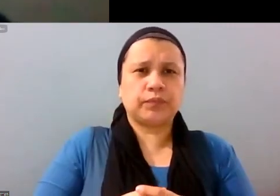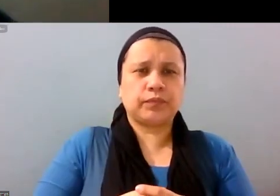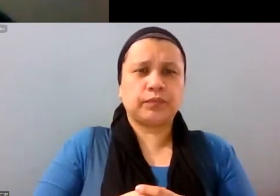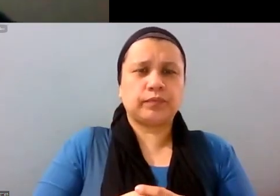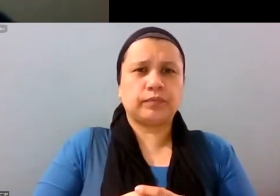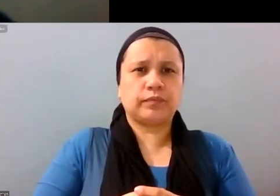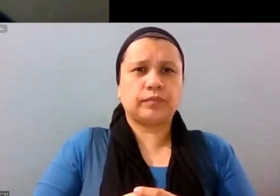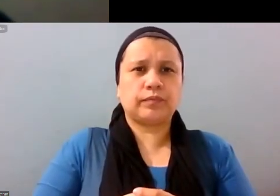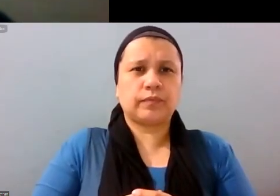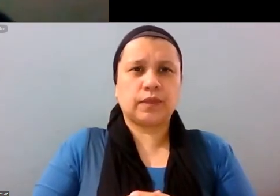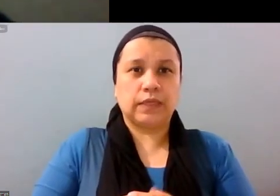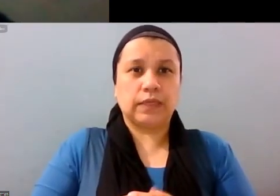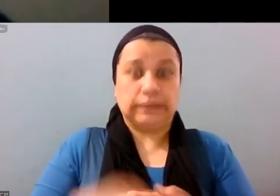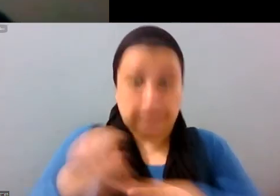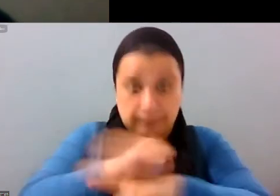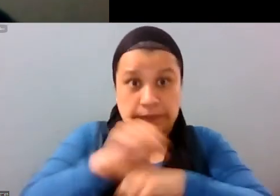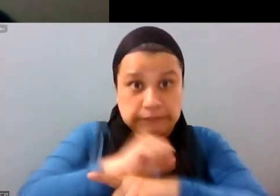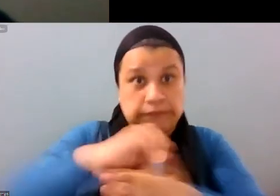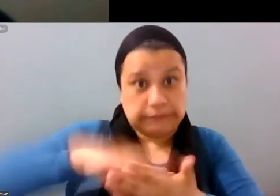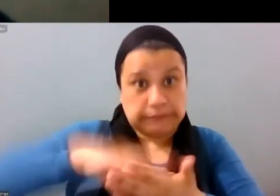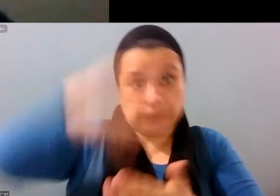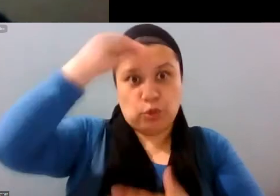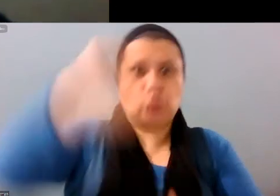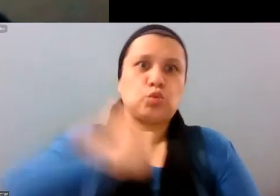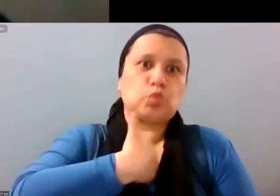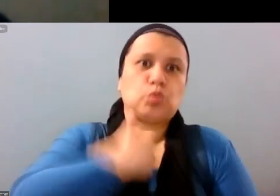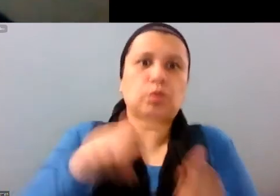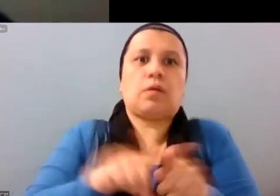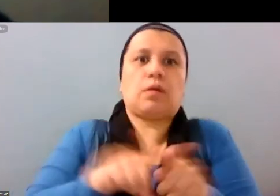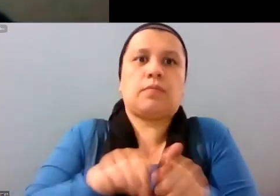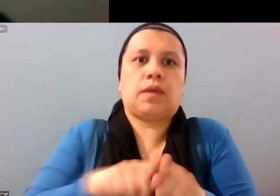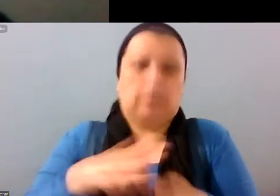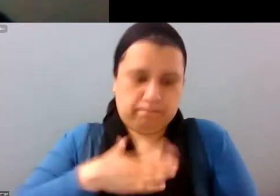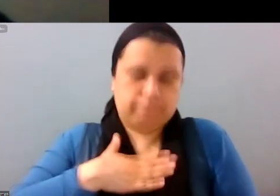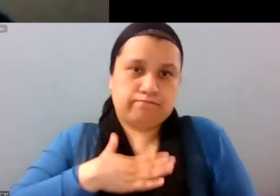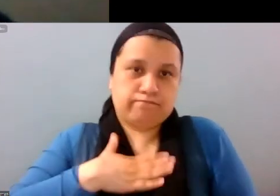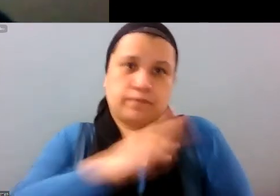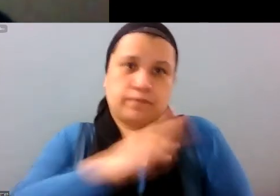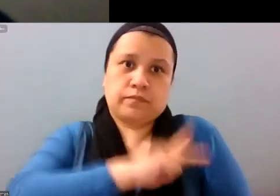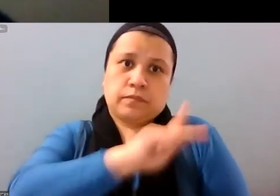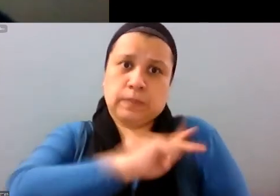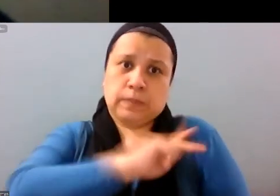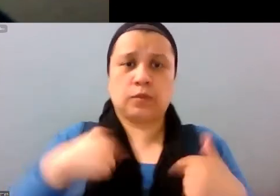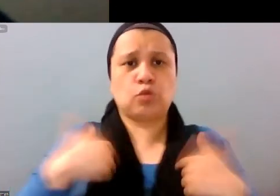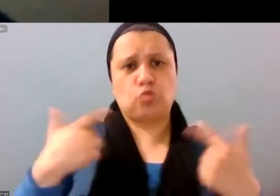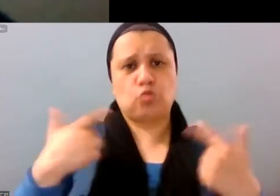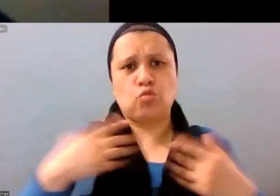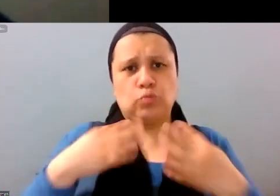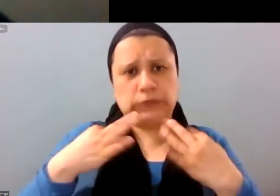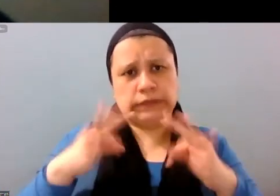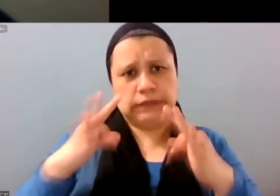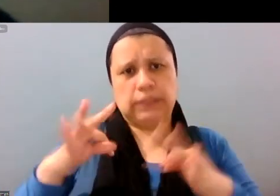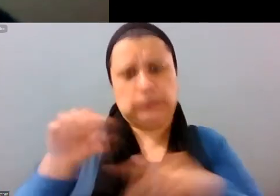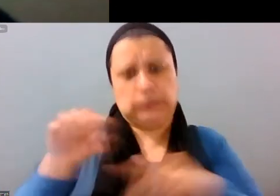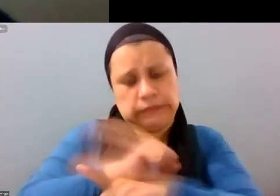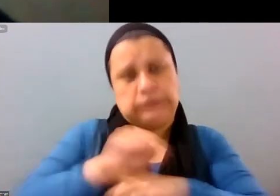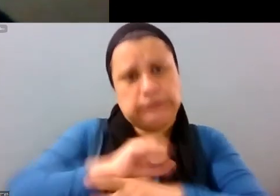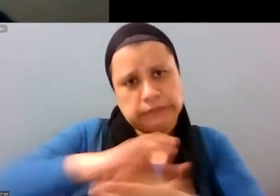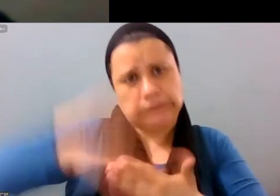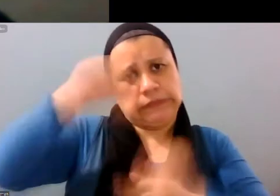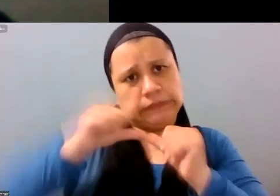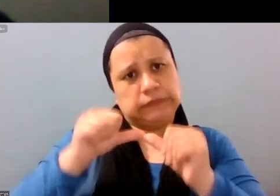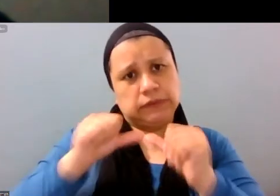capacitarnos nosotros también no en mi caso pues yo sí trato de capacitarme constantemente me gusta